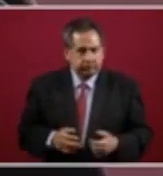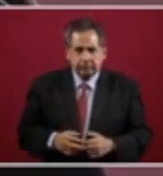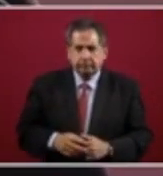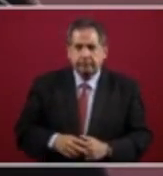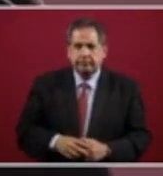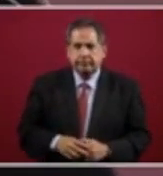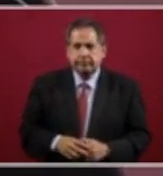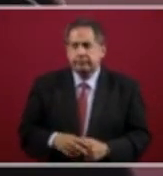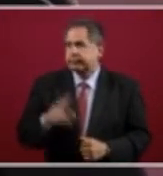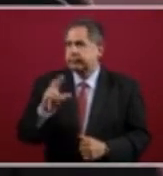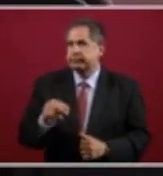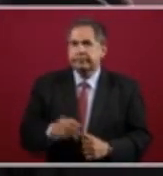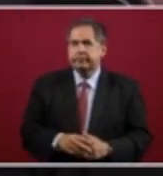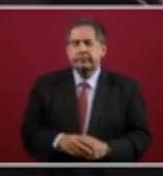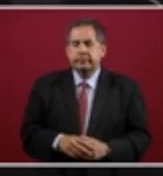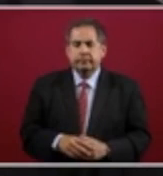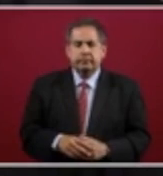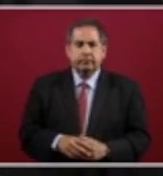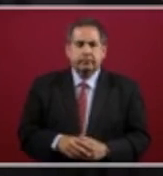No